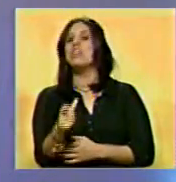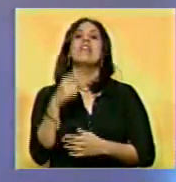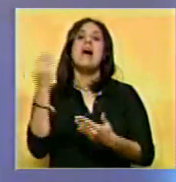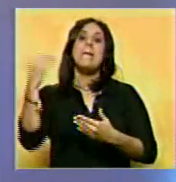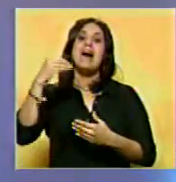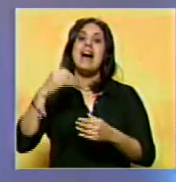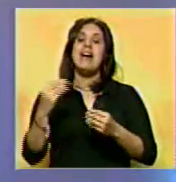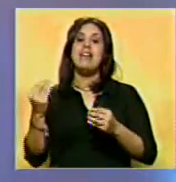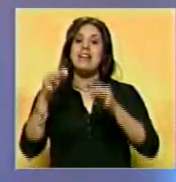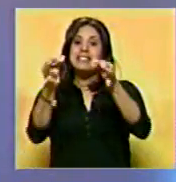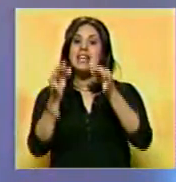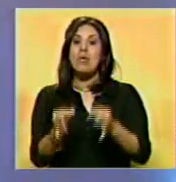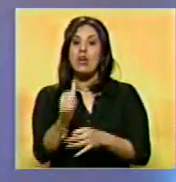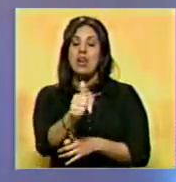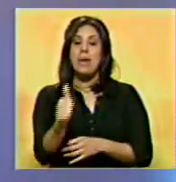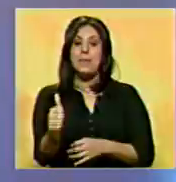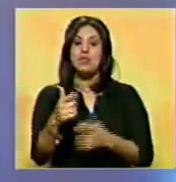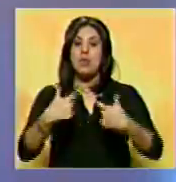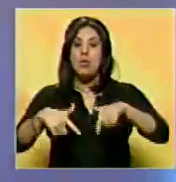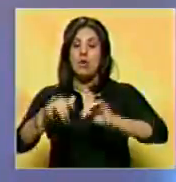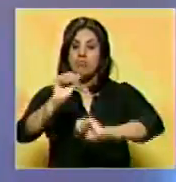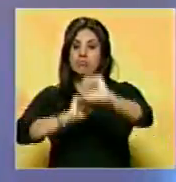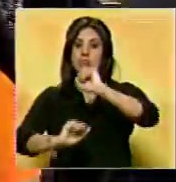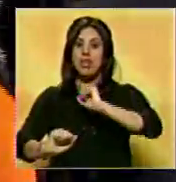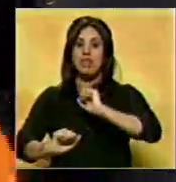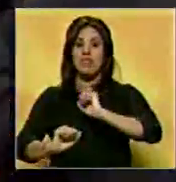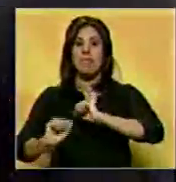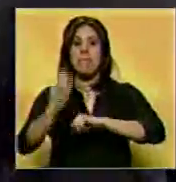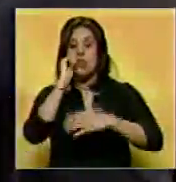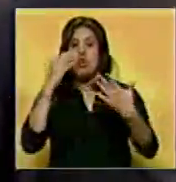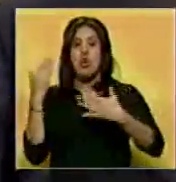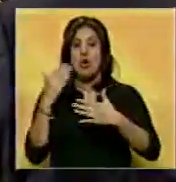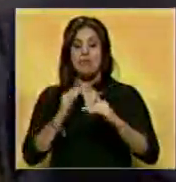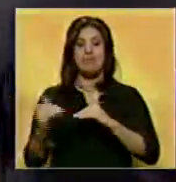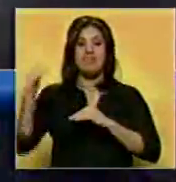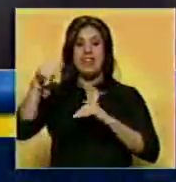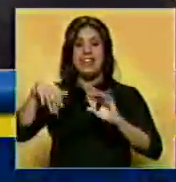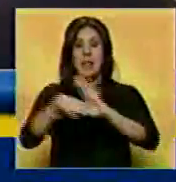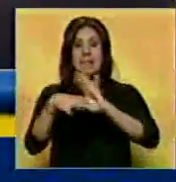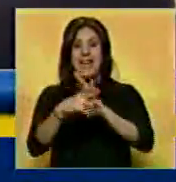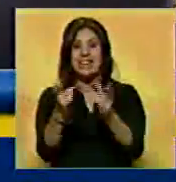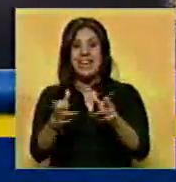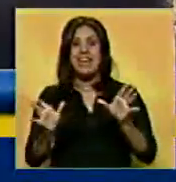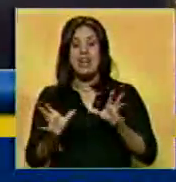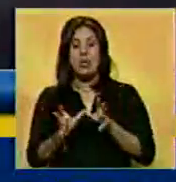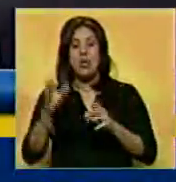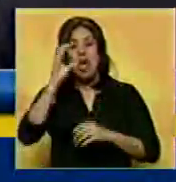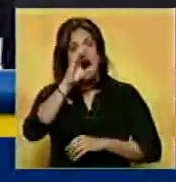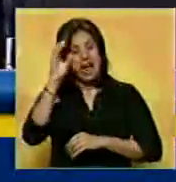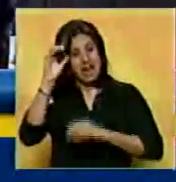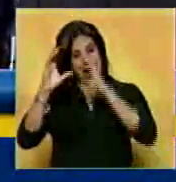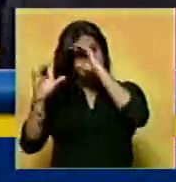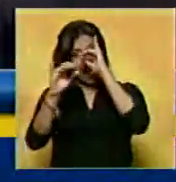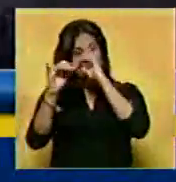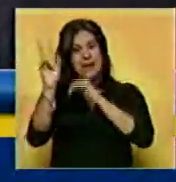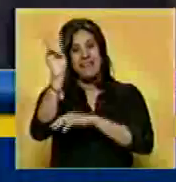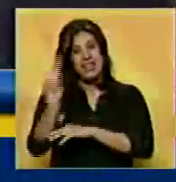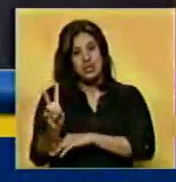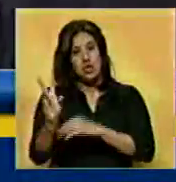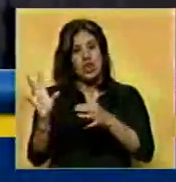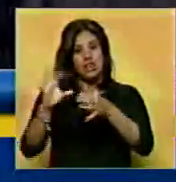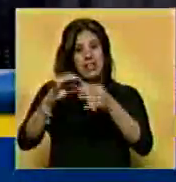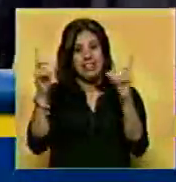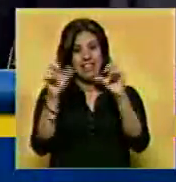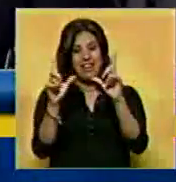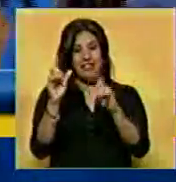aumentar los índices de seguridad desde el aspecto preventivo. Torres encabezó este martes una reunión con la Cámara Venezolana de Televisoras por